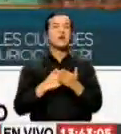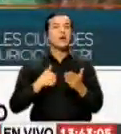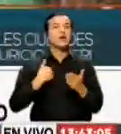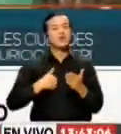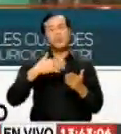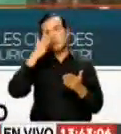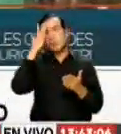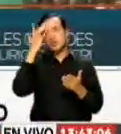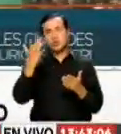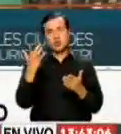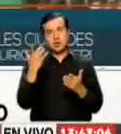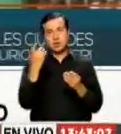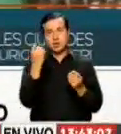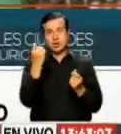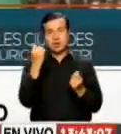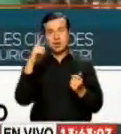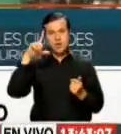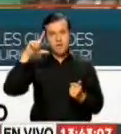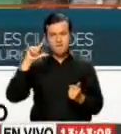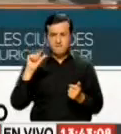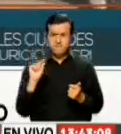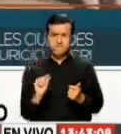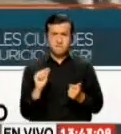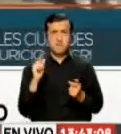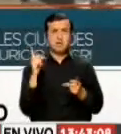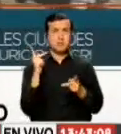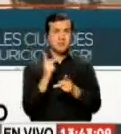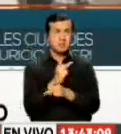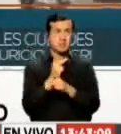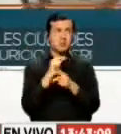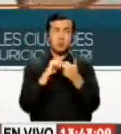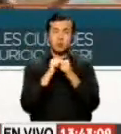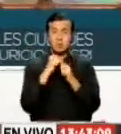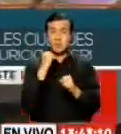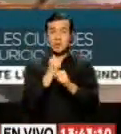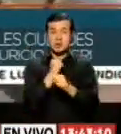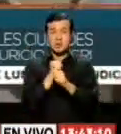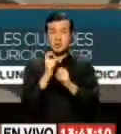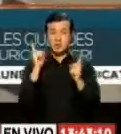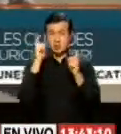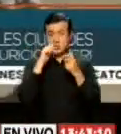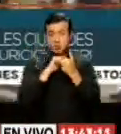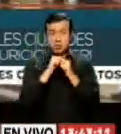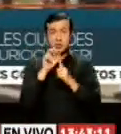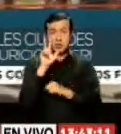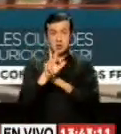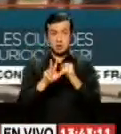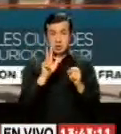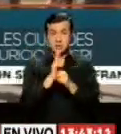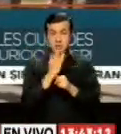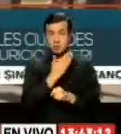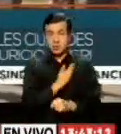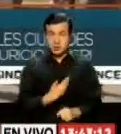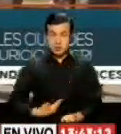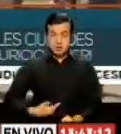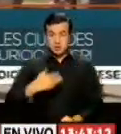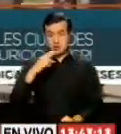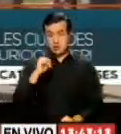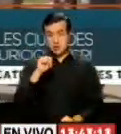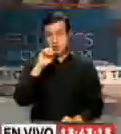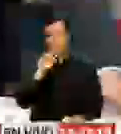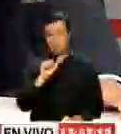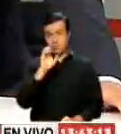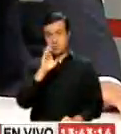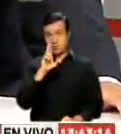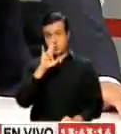fuerte depreciación de la moneda, altos niveles de desempleo e inflación. Esto al cumplirse 3 años del mandato de Macri. Las protestas tomarán